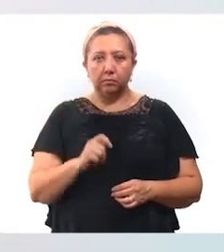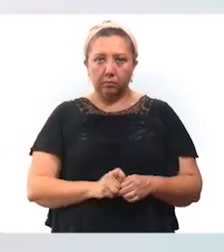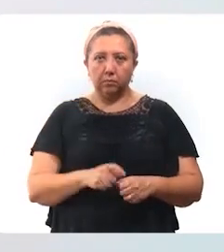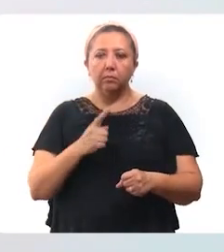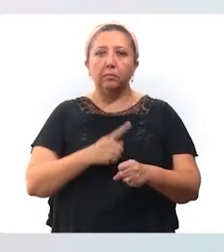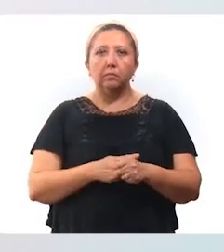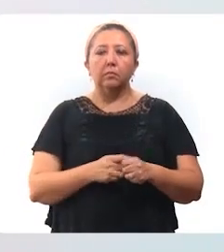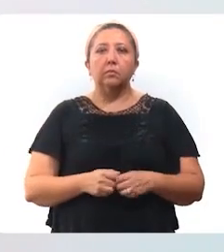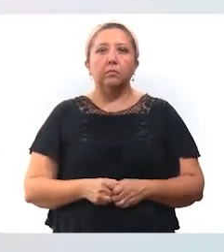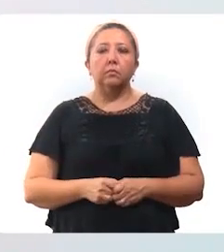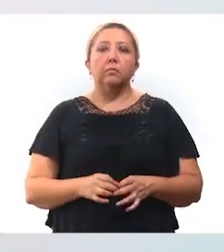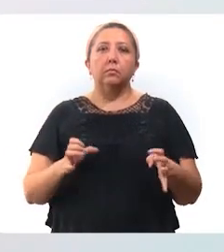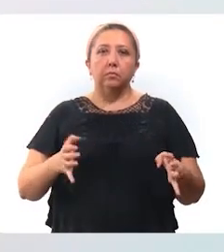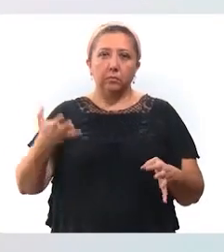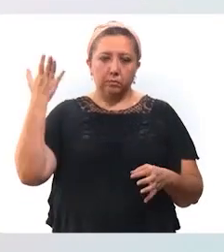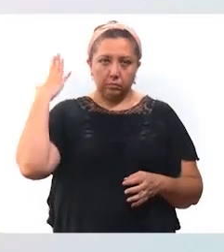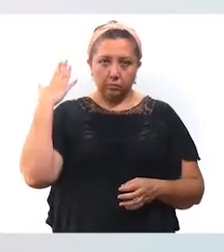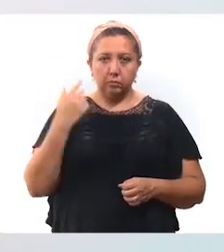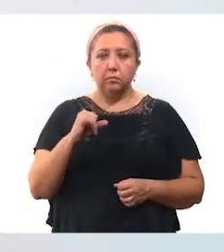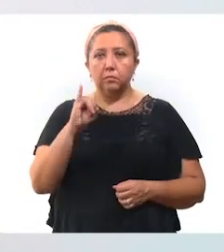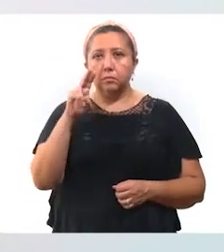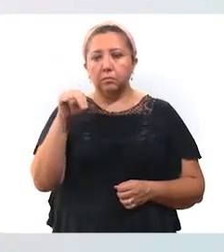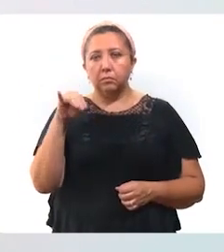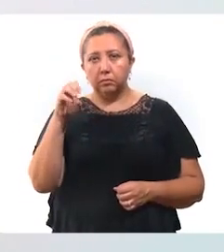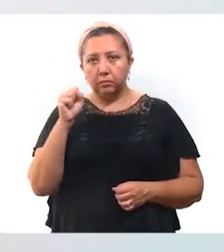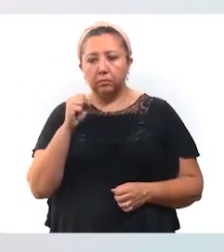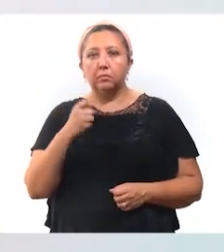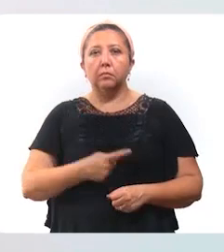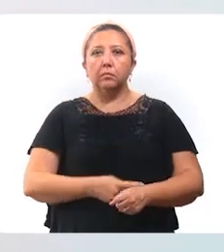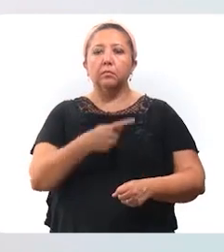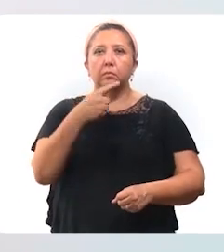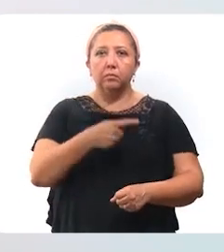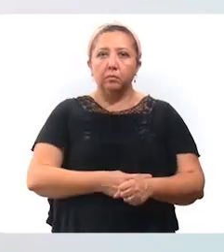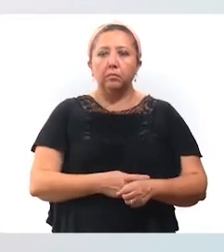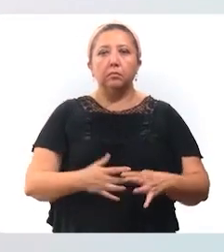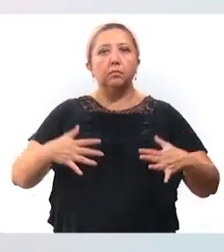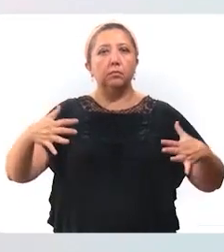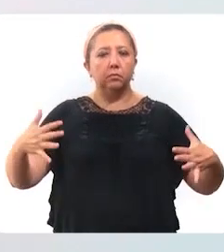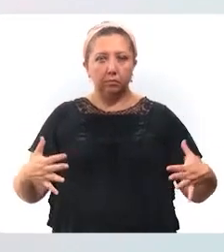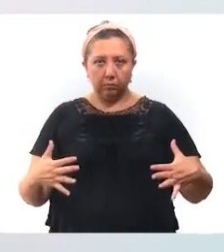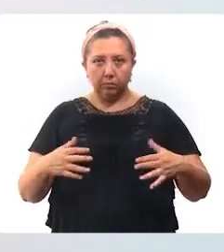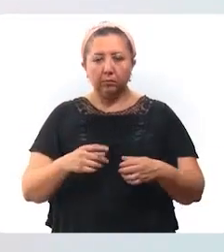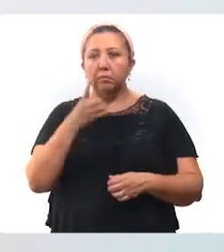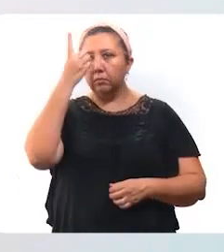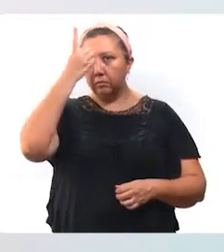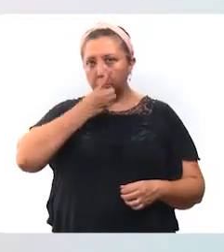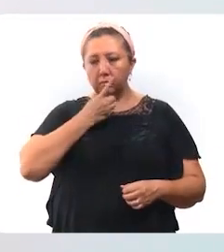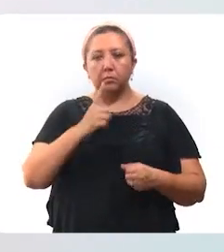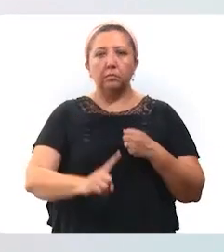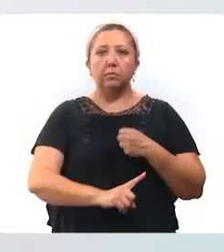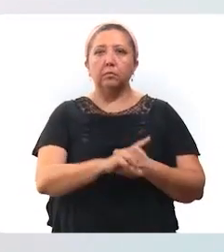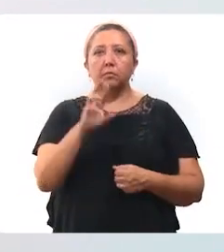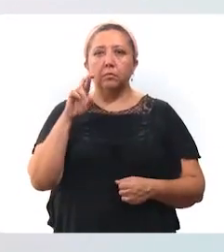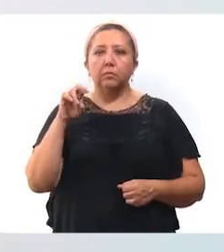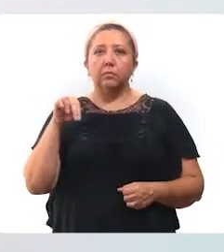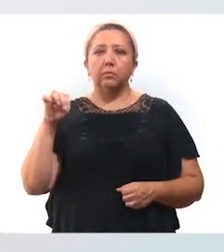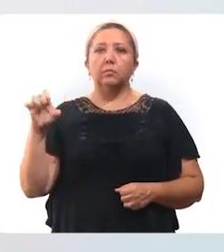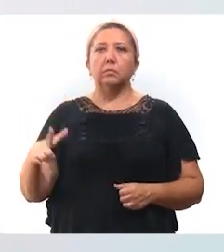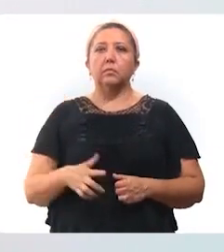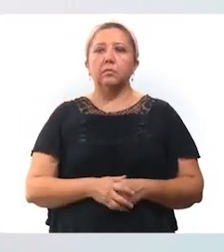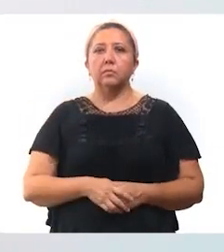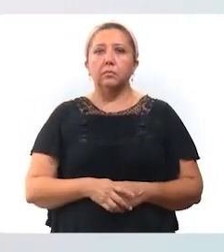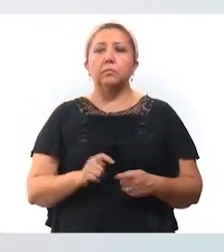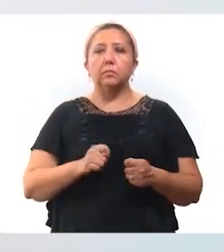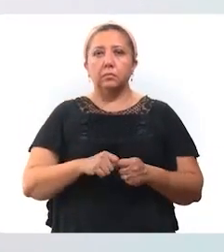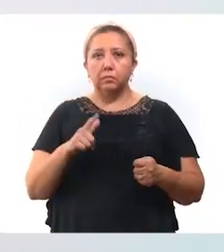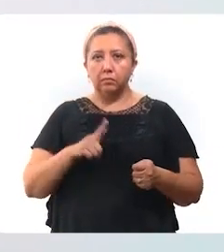sus principales enfermedades se encontraban inmunosupresión, hipertensión, obesidad, diabetes e insuficiencia renal crónica.